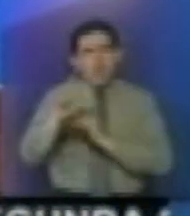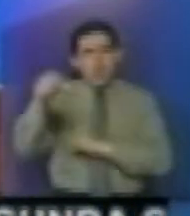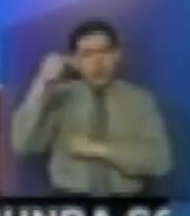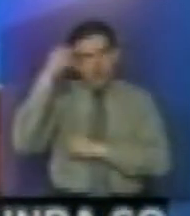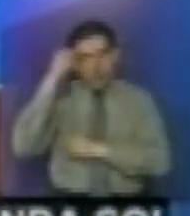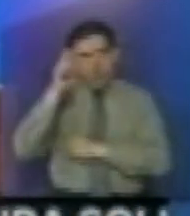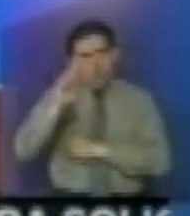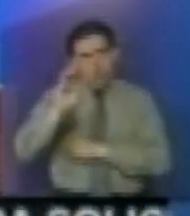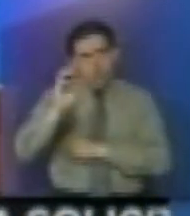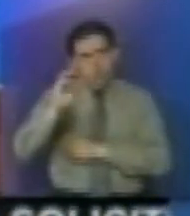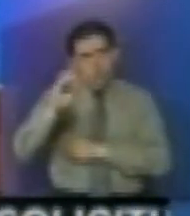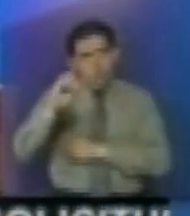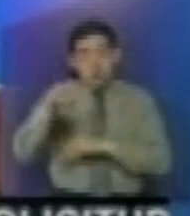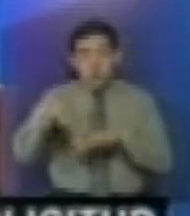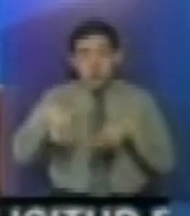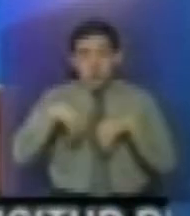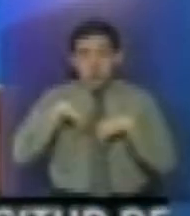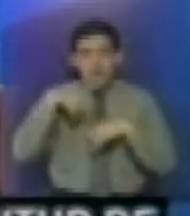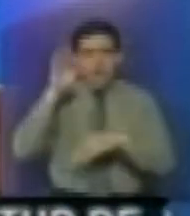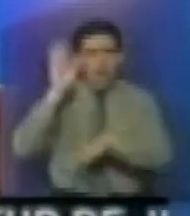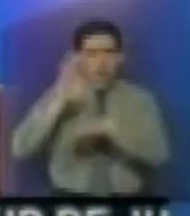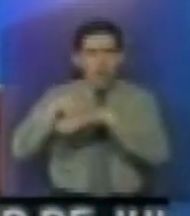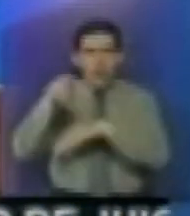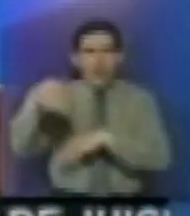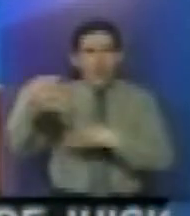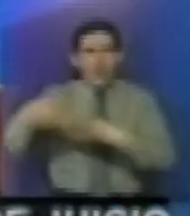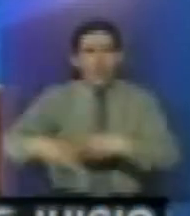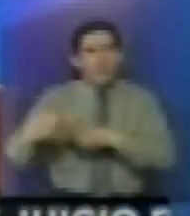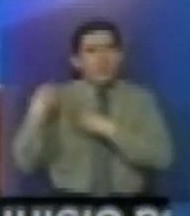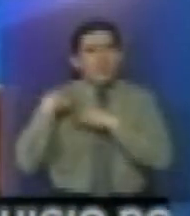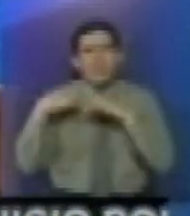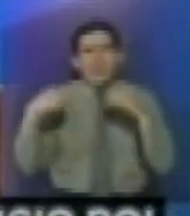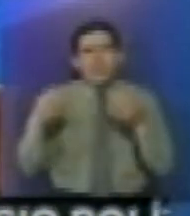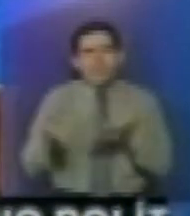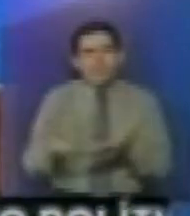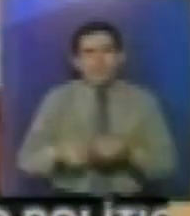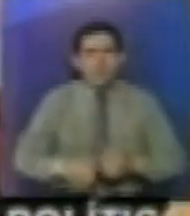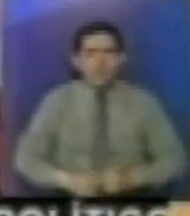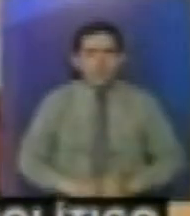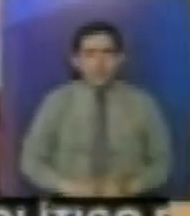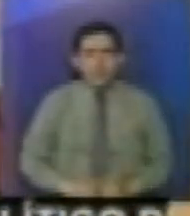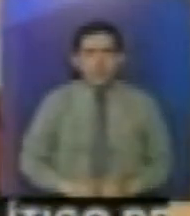Gobierno María Paula Romo, acusada de incumplimiento de funciones.